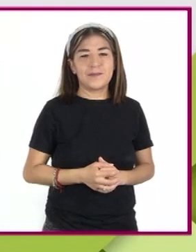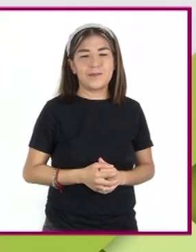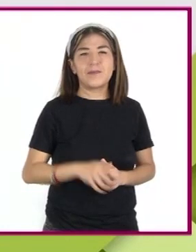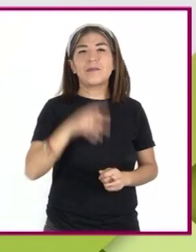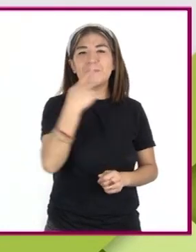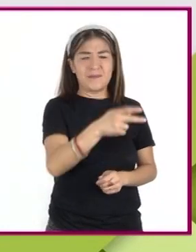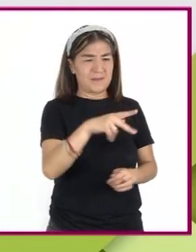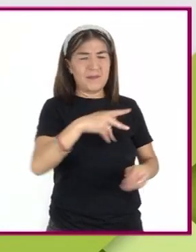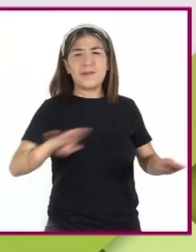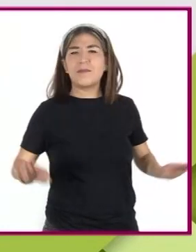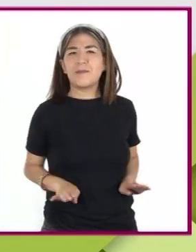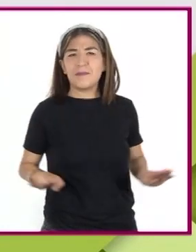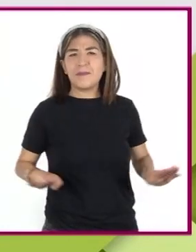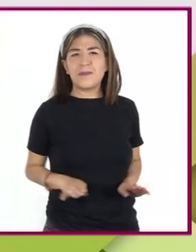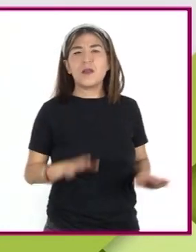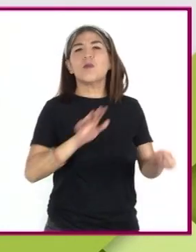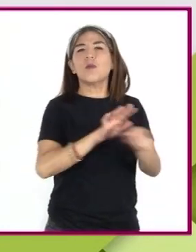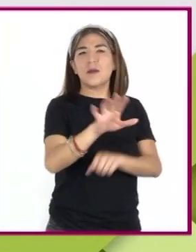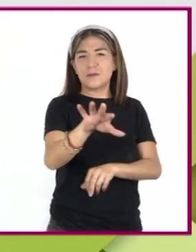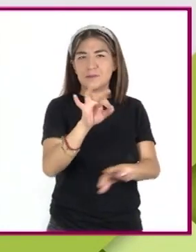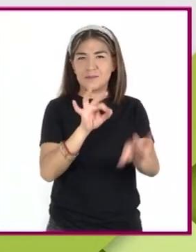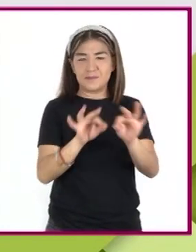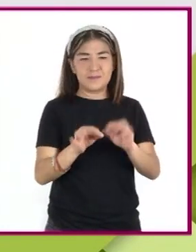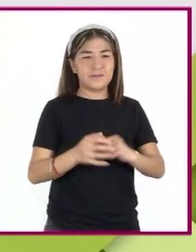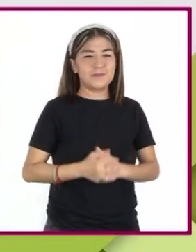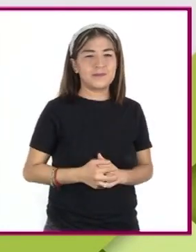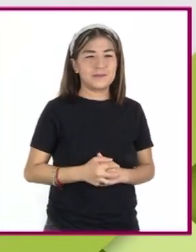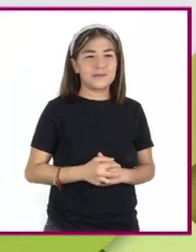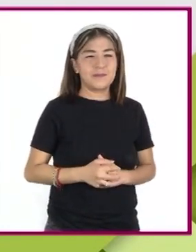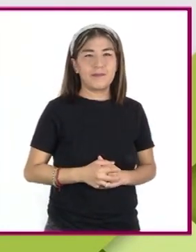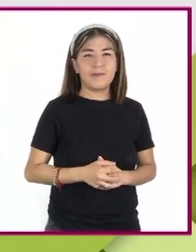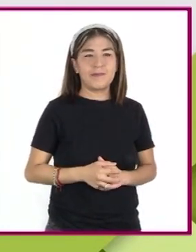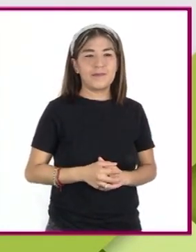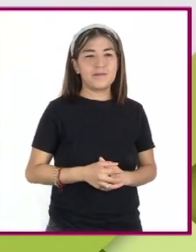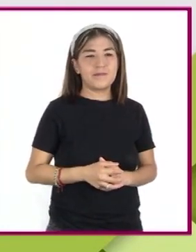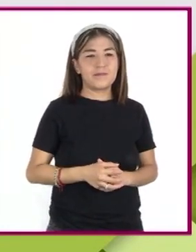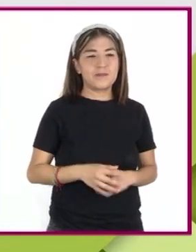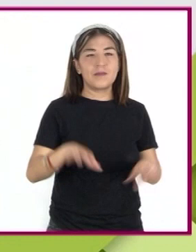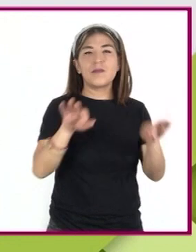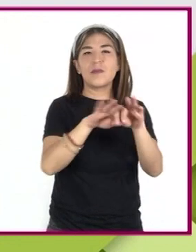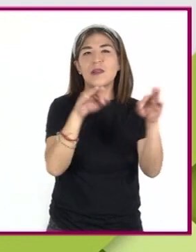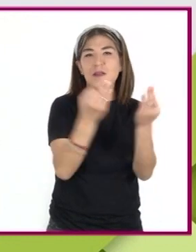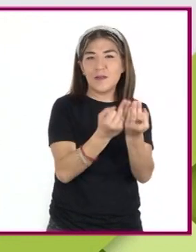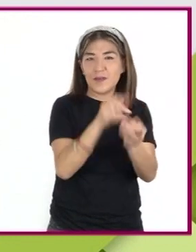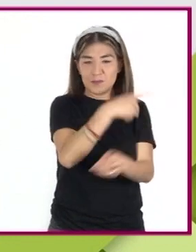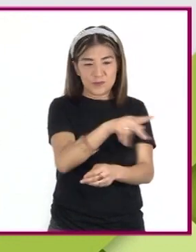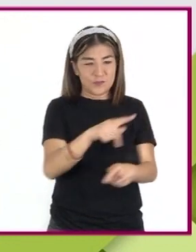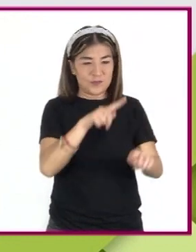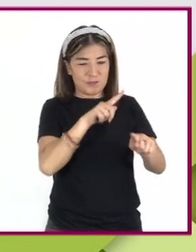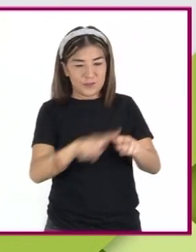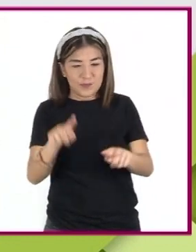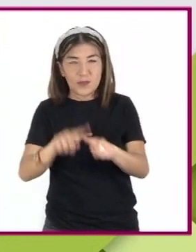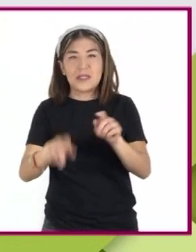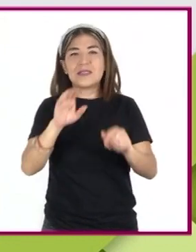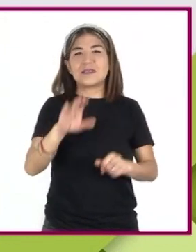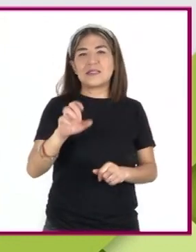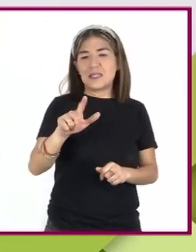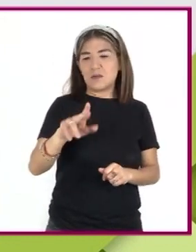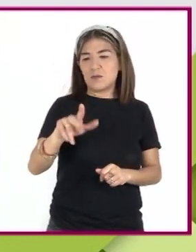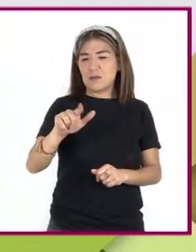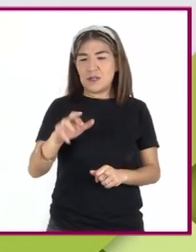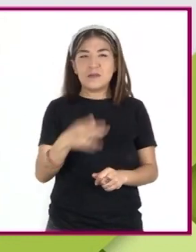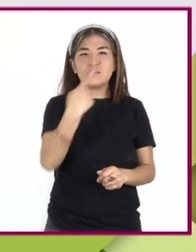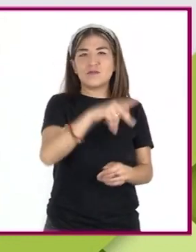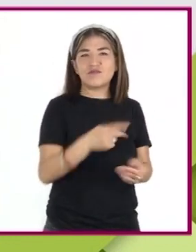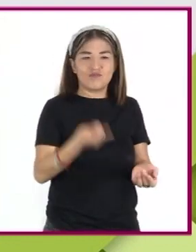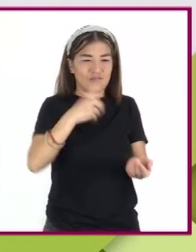Entre sus características destacan: están formados por varias células eucariotas